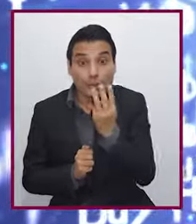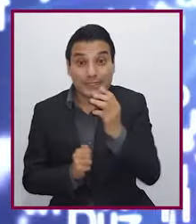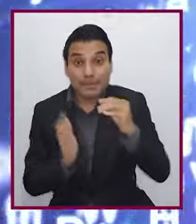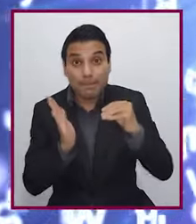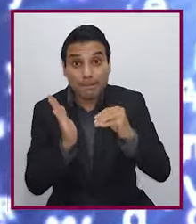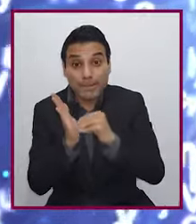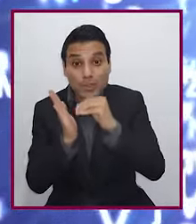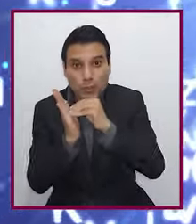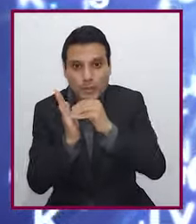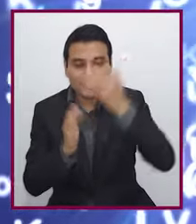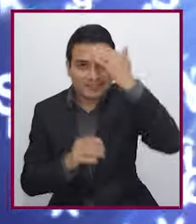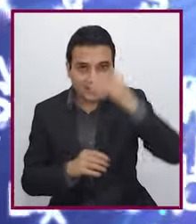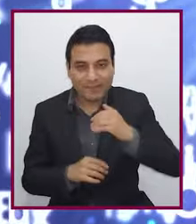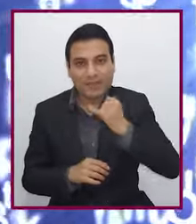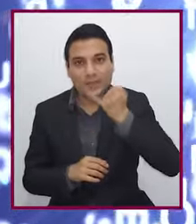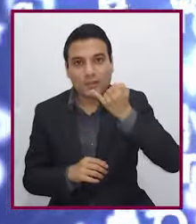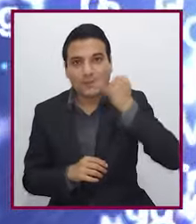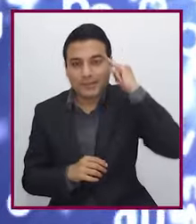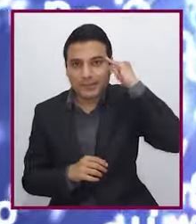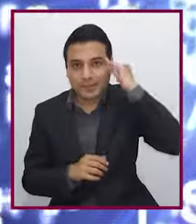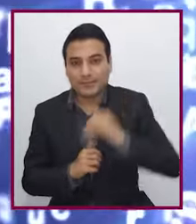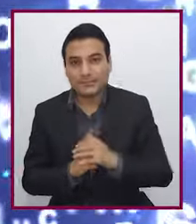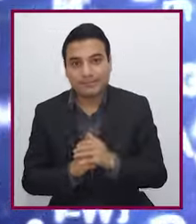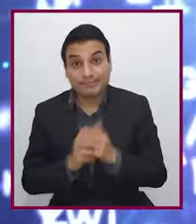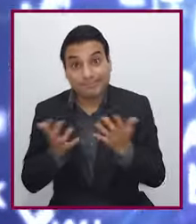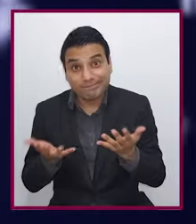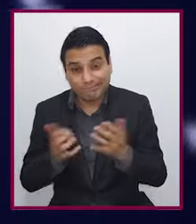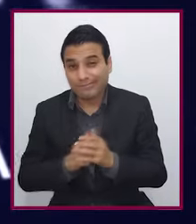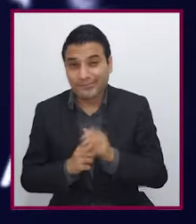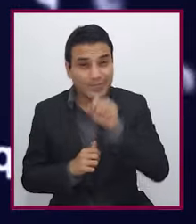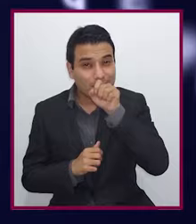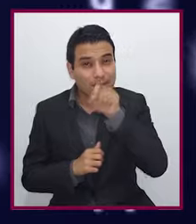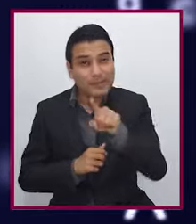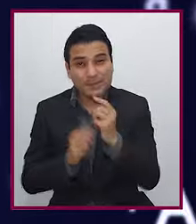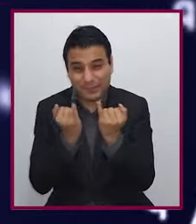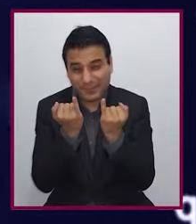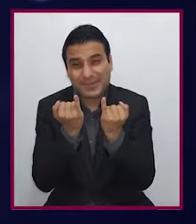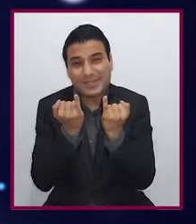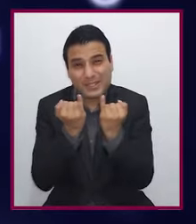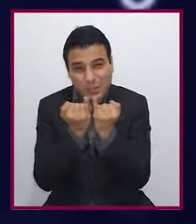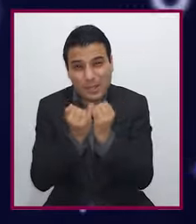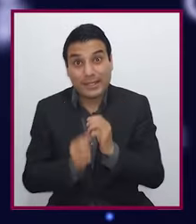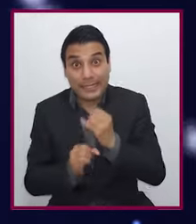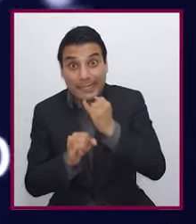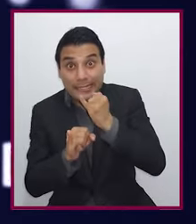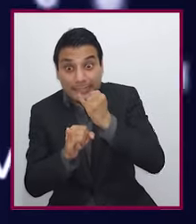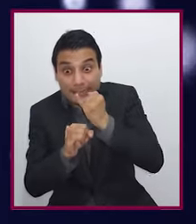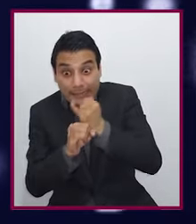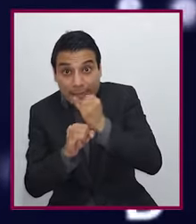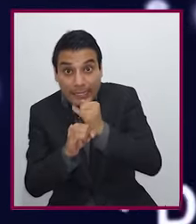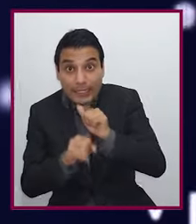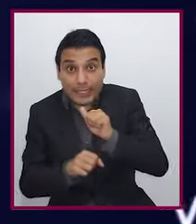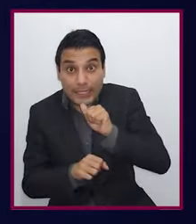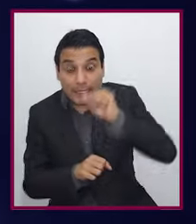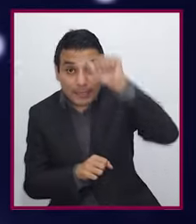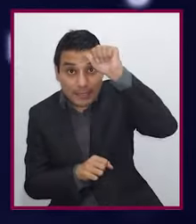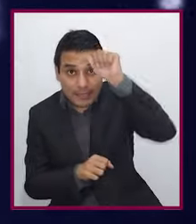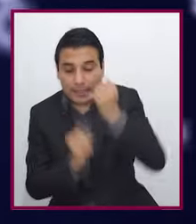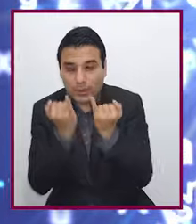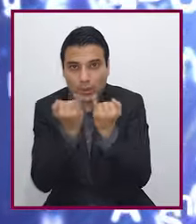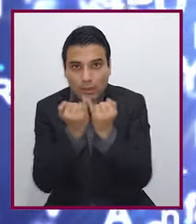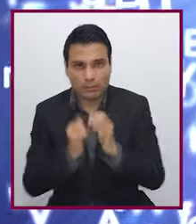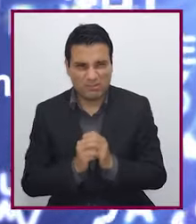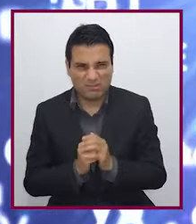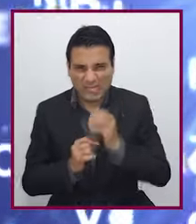país, 1.3 millones hablan una lengua indígena. Creo que se vive una situación similar si hablamos de analfabetismo